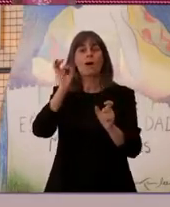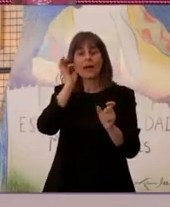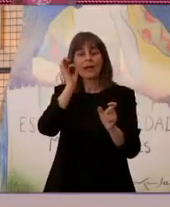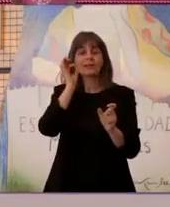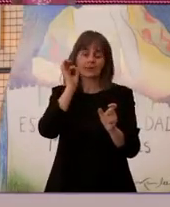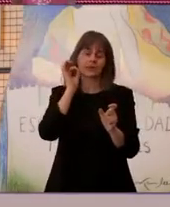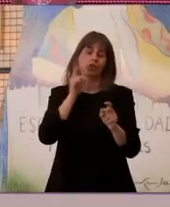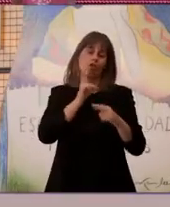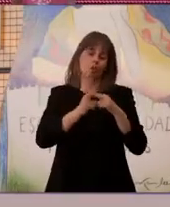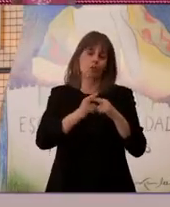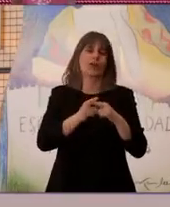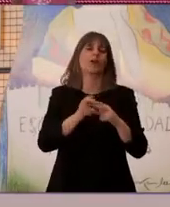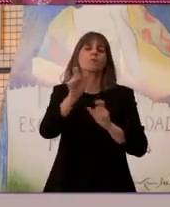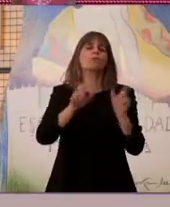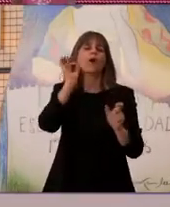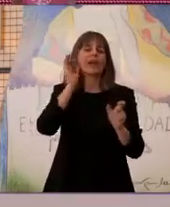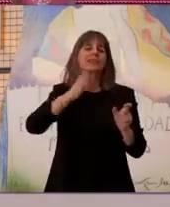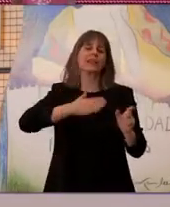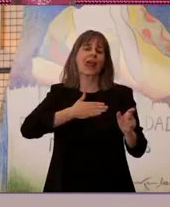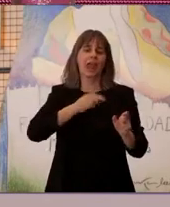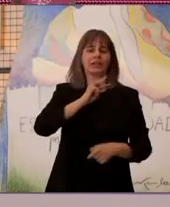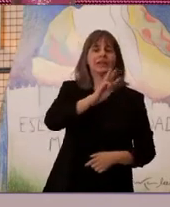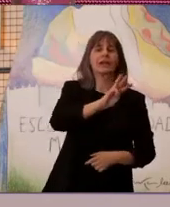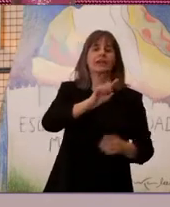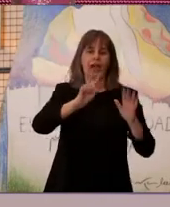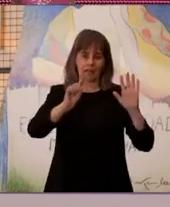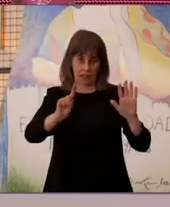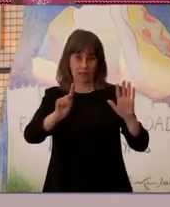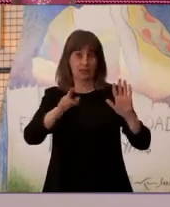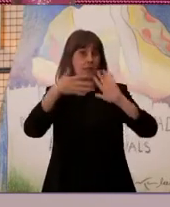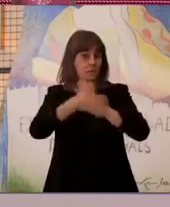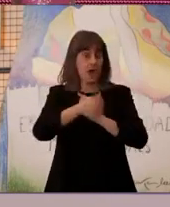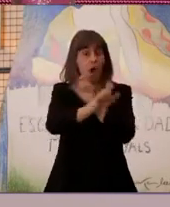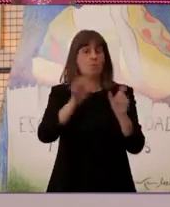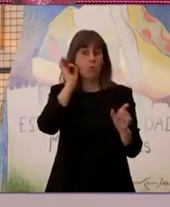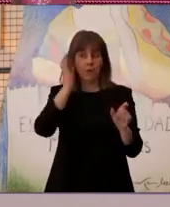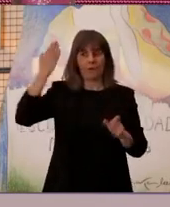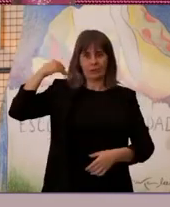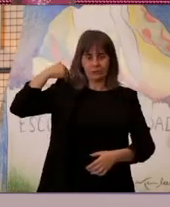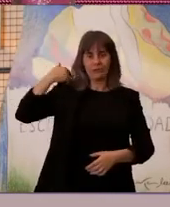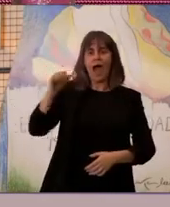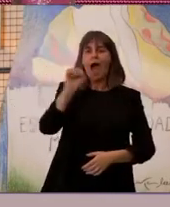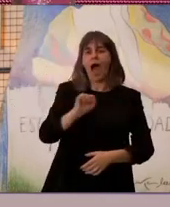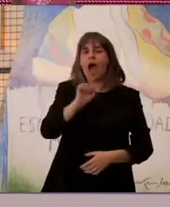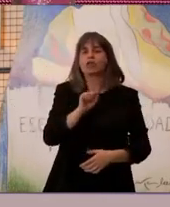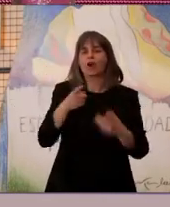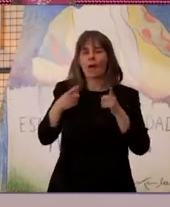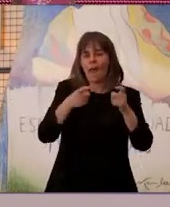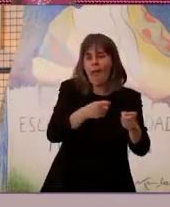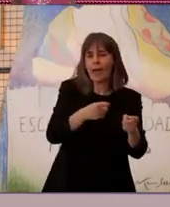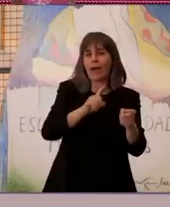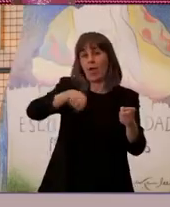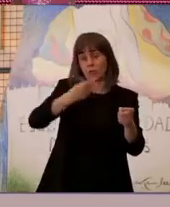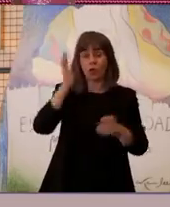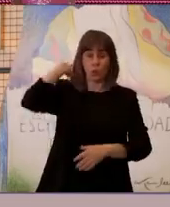36 que eran las que durante la Guerra y antes de la guerra durante la República Pues habían